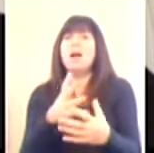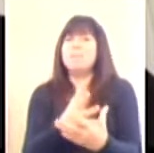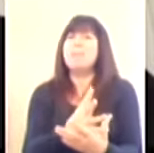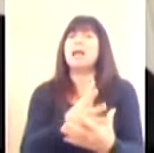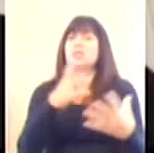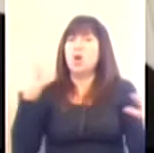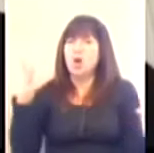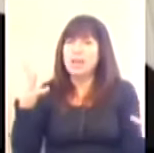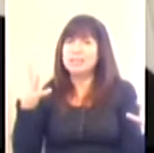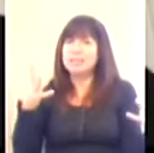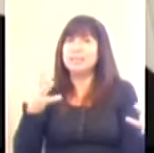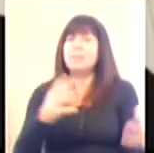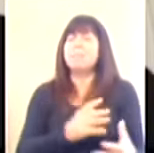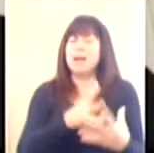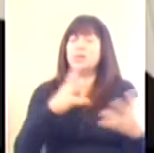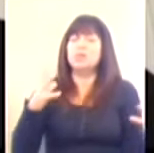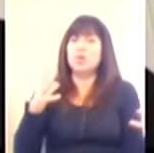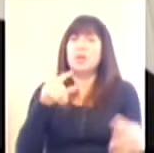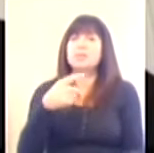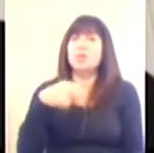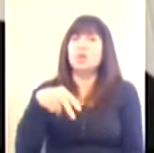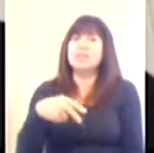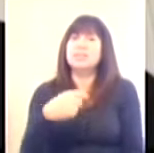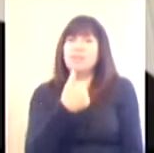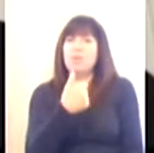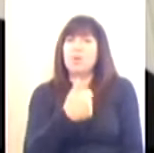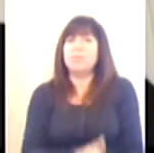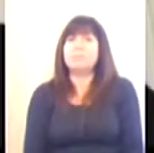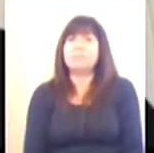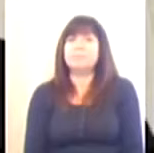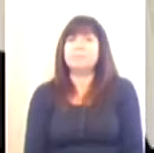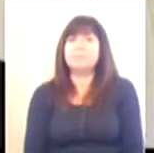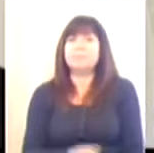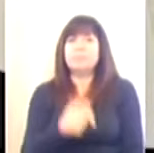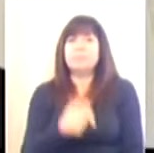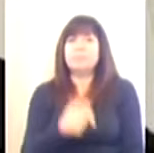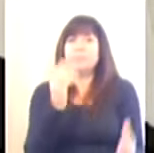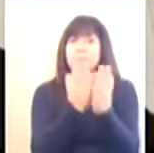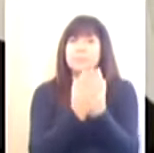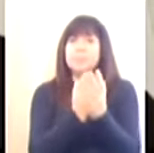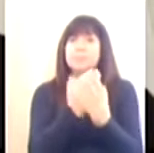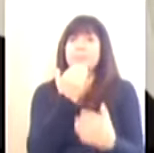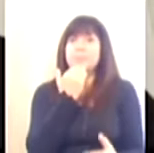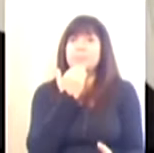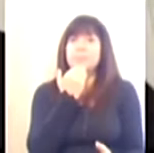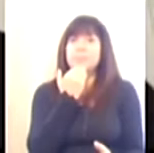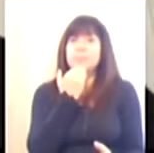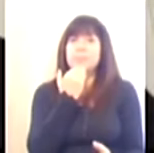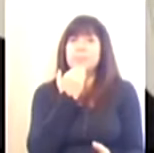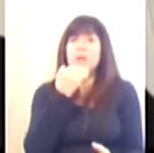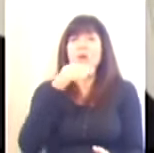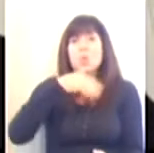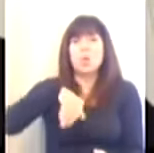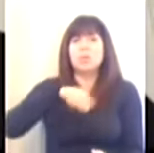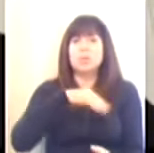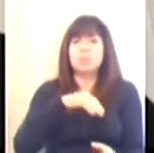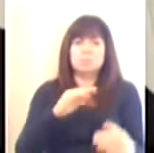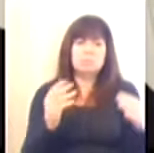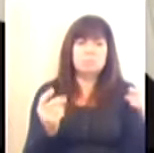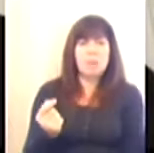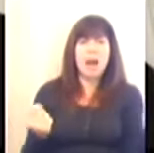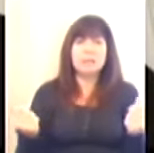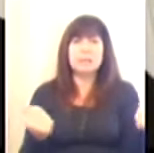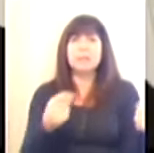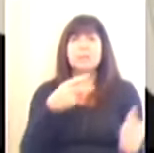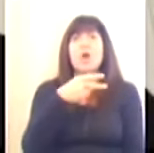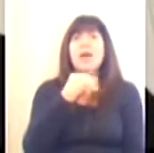mayores, lo que es una muy buena noticia. Este estudio da menos peso que el estudio nuestro al hidrógeno verde,